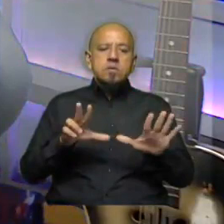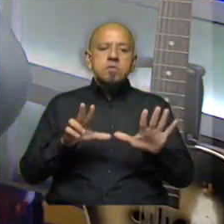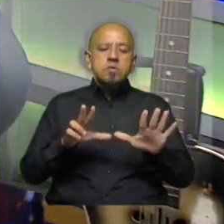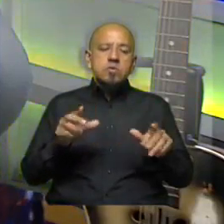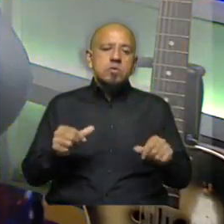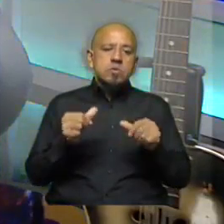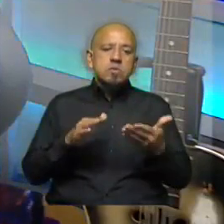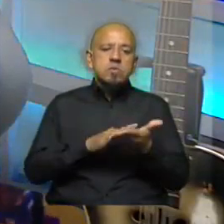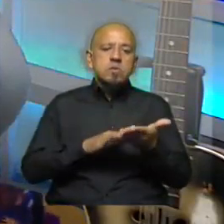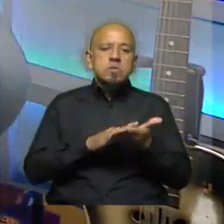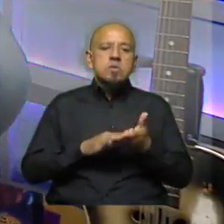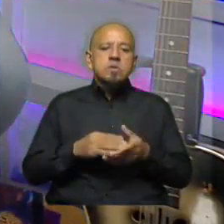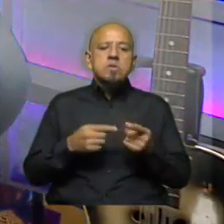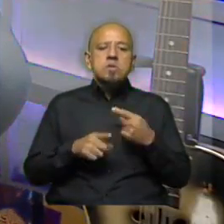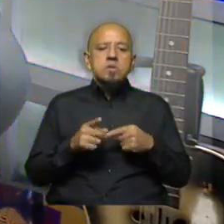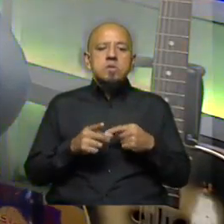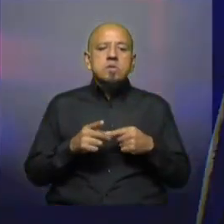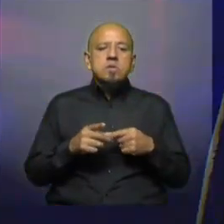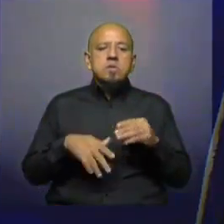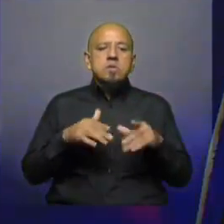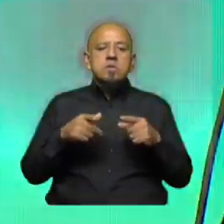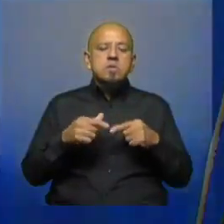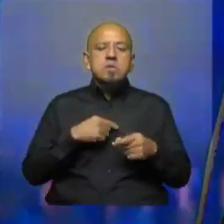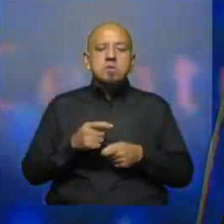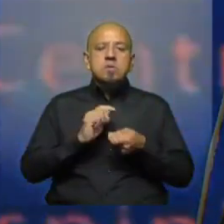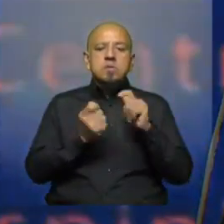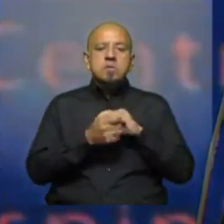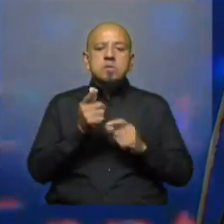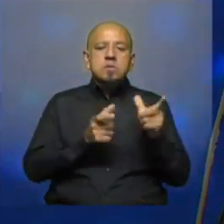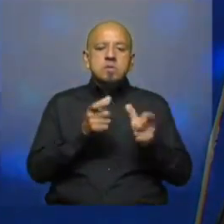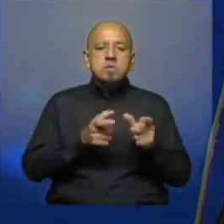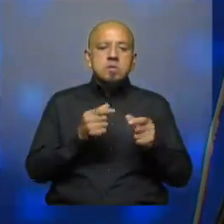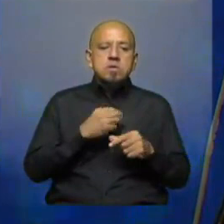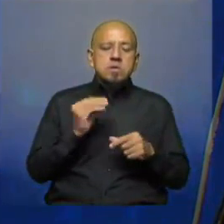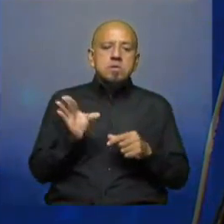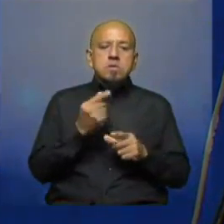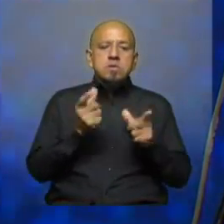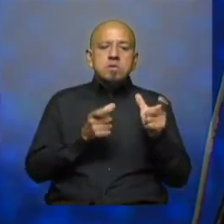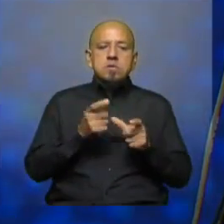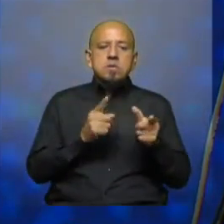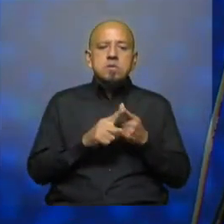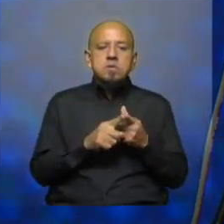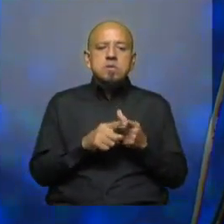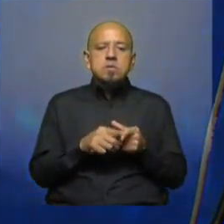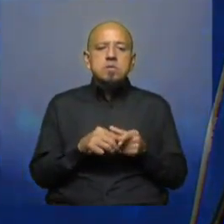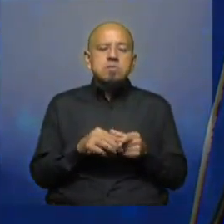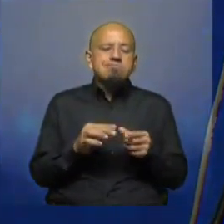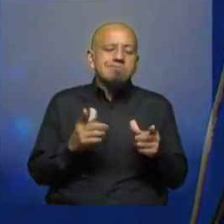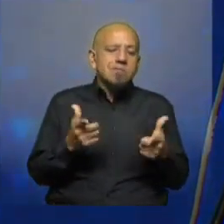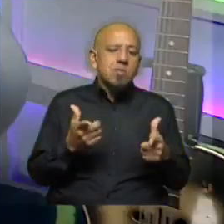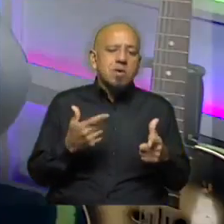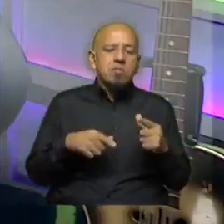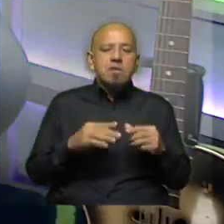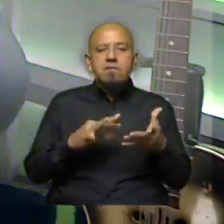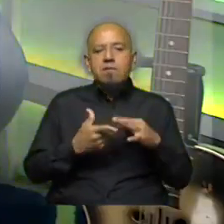no los tocábamos. Y cada tanto intentamos cambiar, por la gente, por nosotros, por todo el mundo, ¿no? Pero no hay una, una,